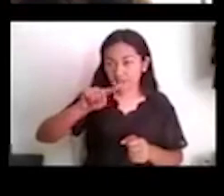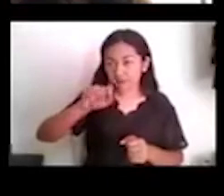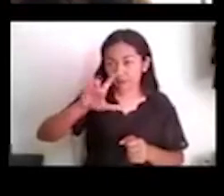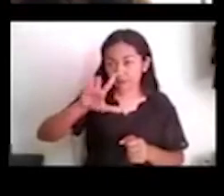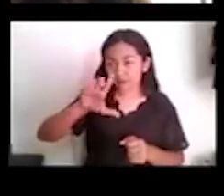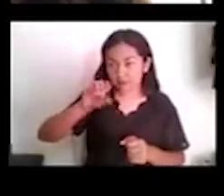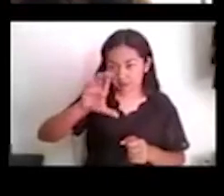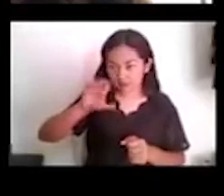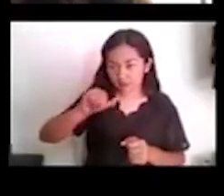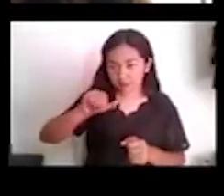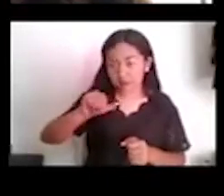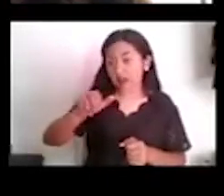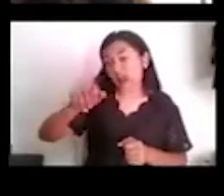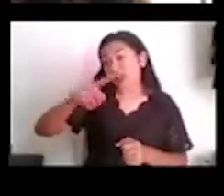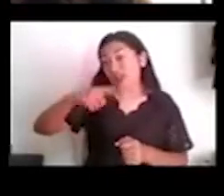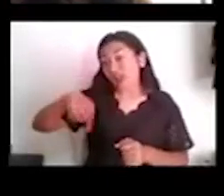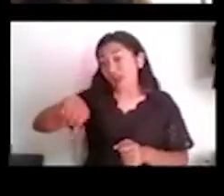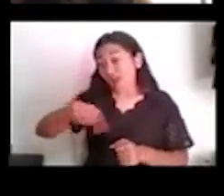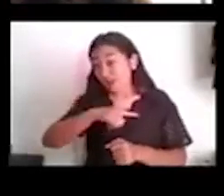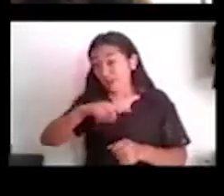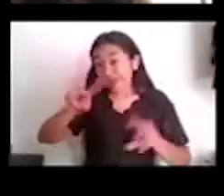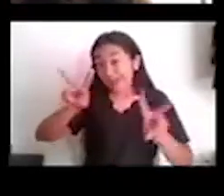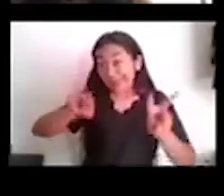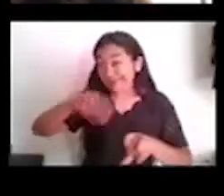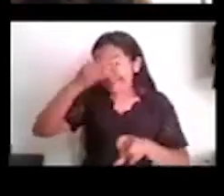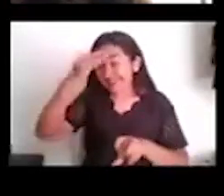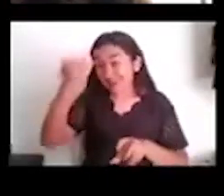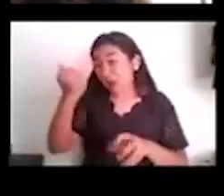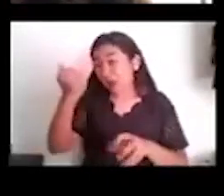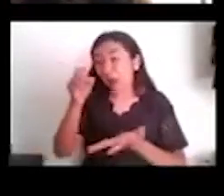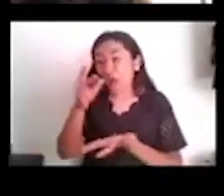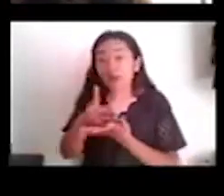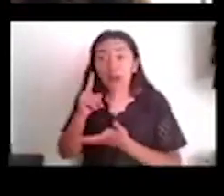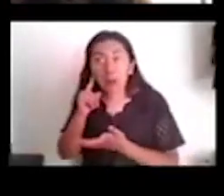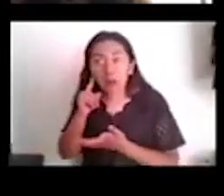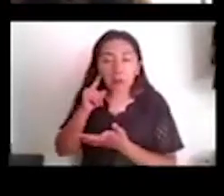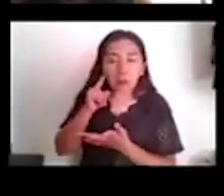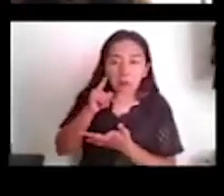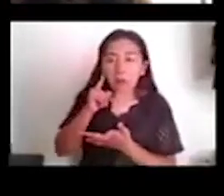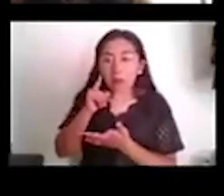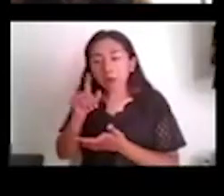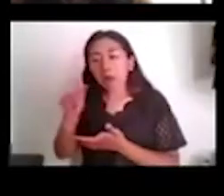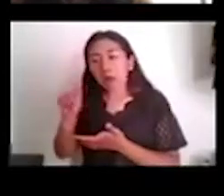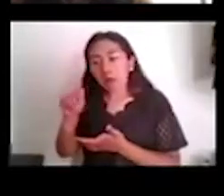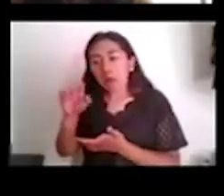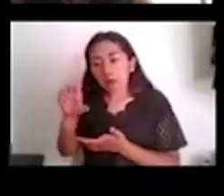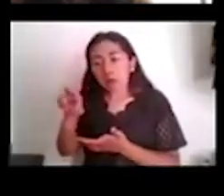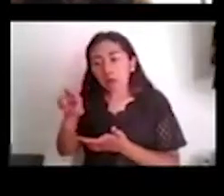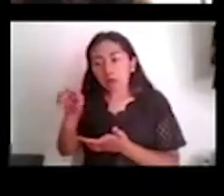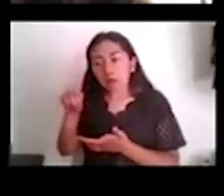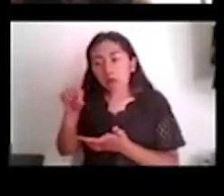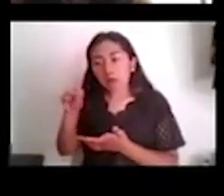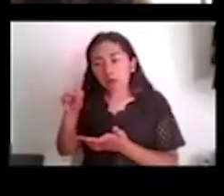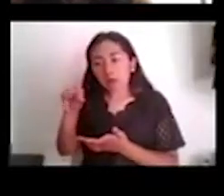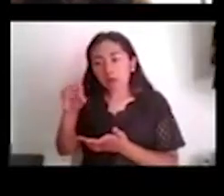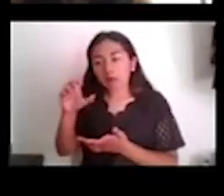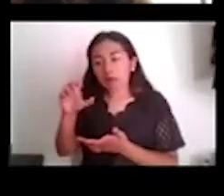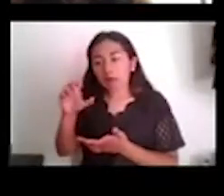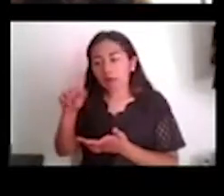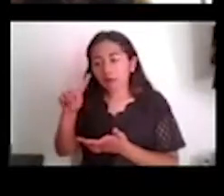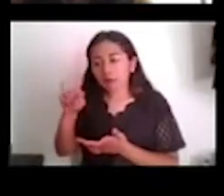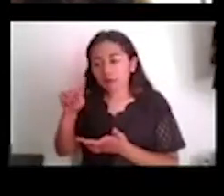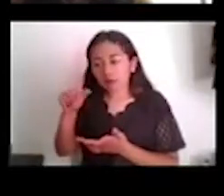estamos dedicados al tema, ¿no? Lo que siempre escuchamos es Tenochtitlan, los Tenochcas. Tlatelolco, de alguna